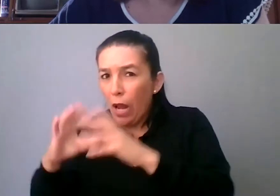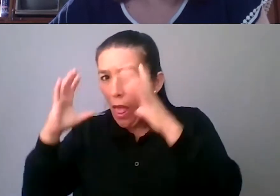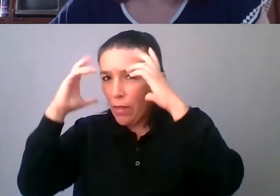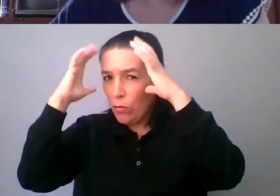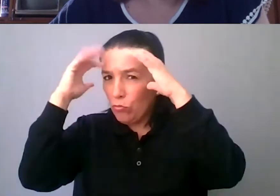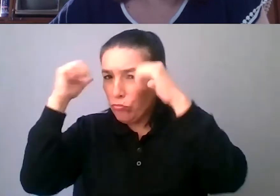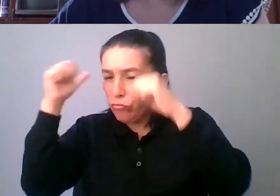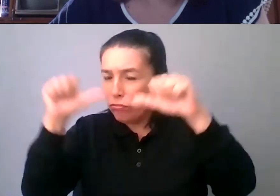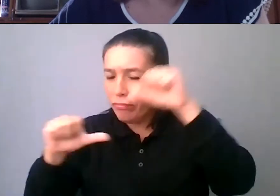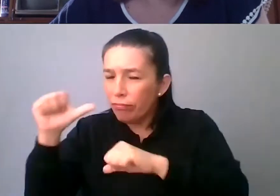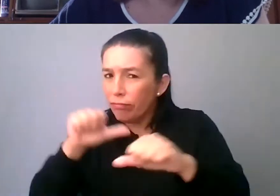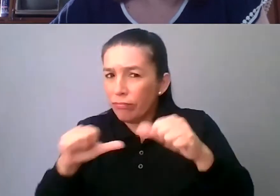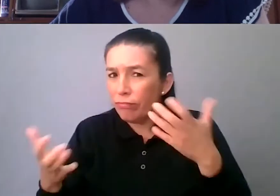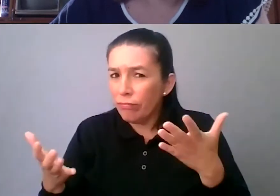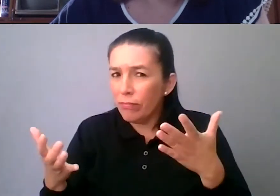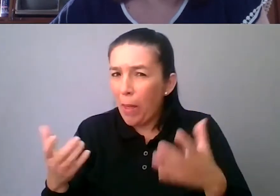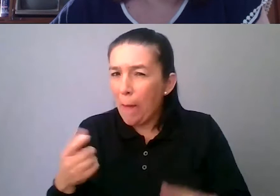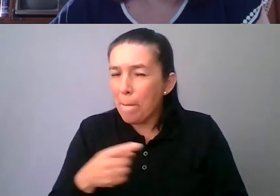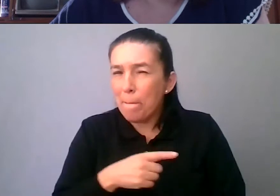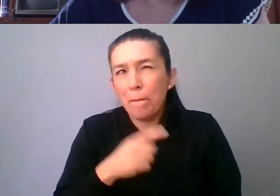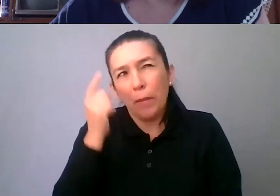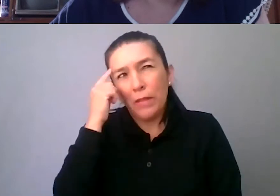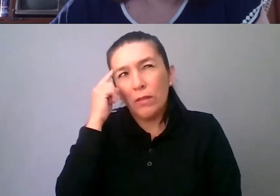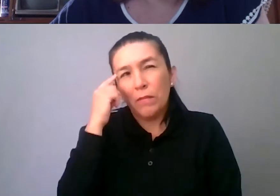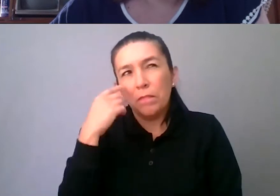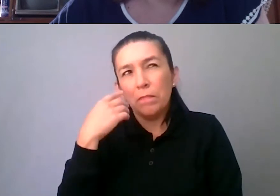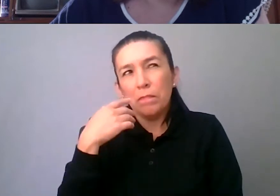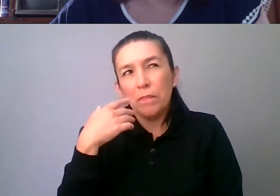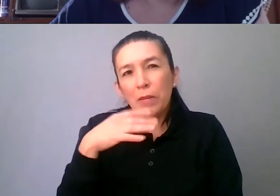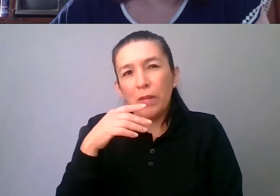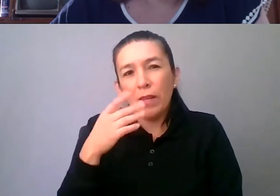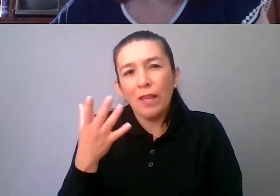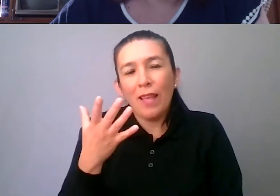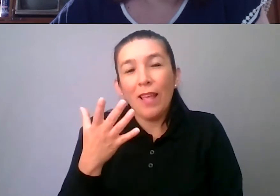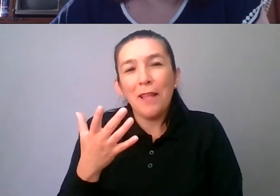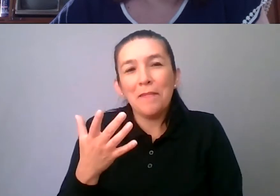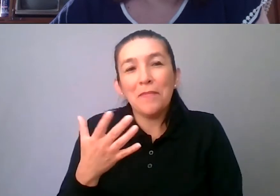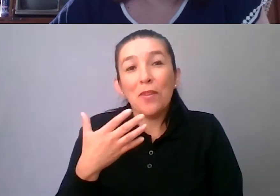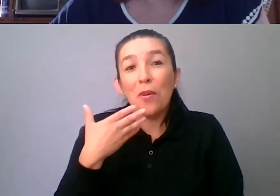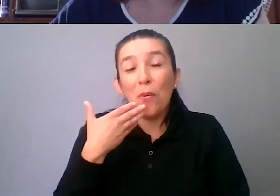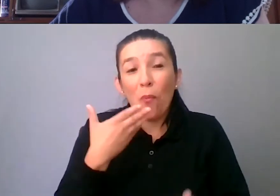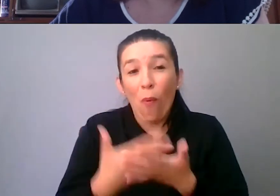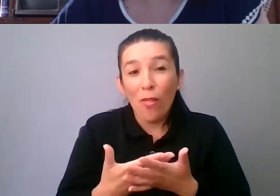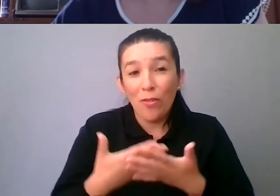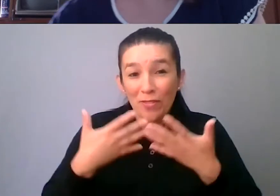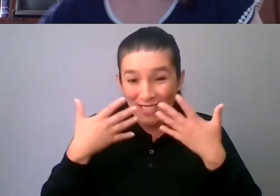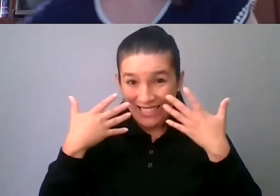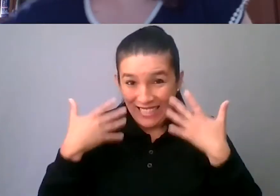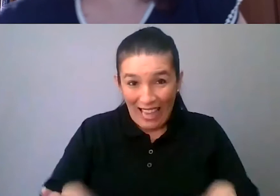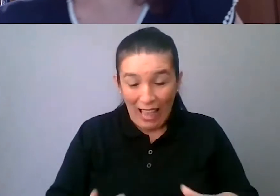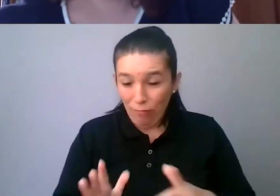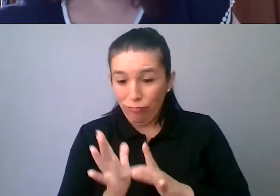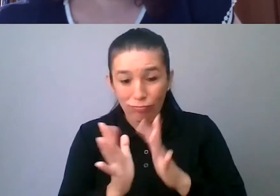que se me ocurre es la tremenda satisfacción que produce y